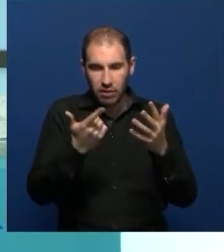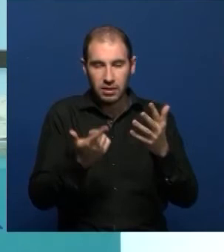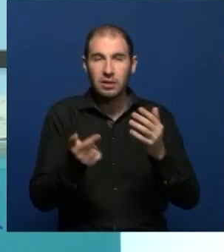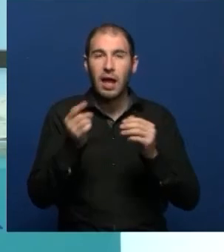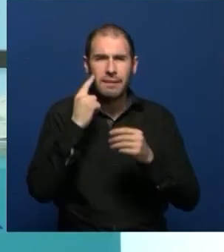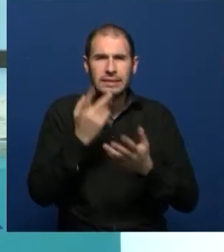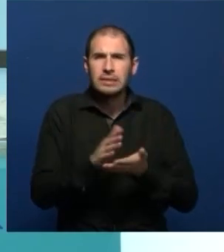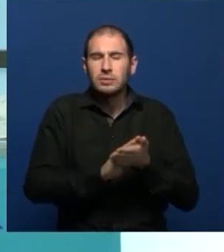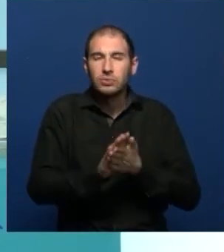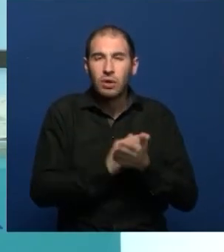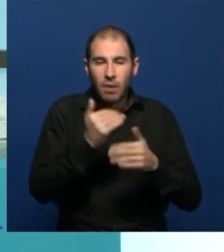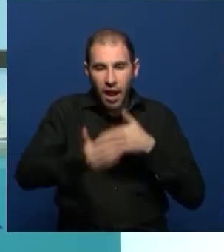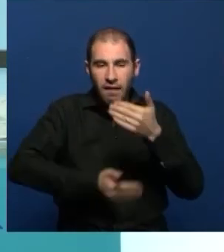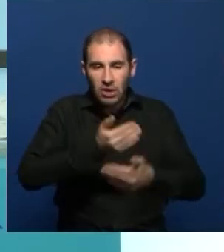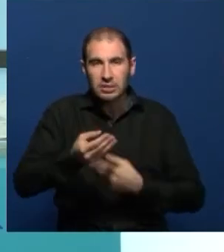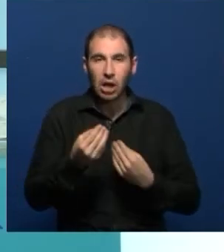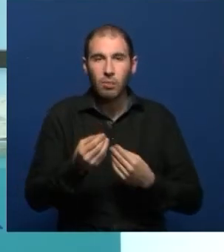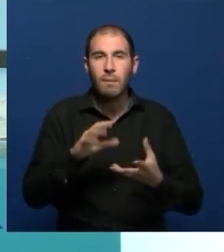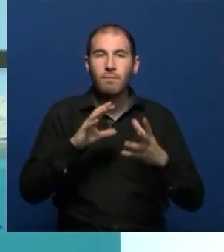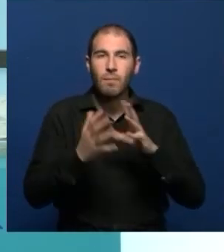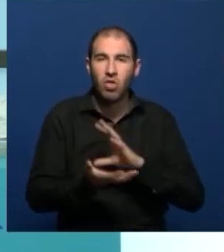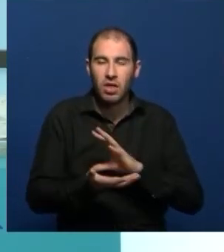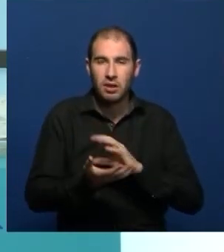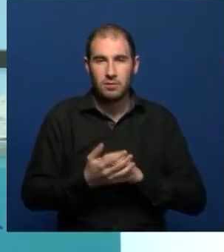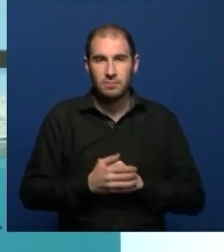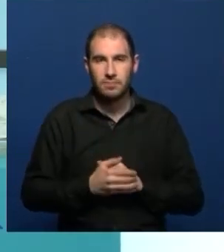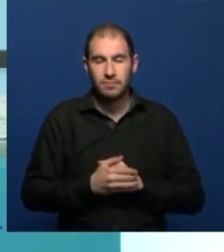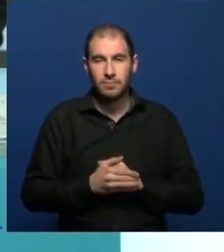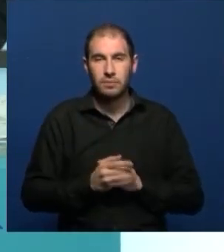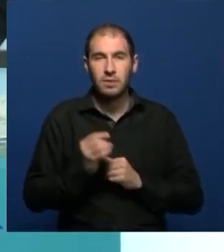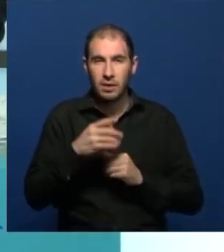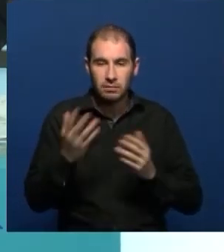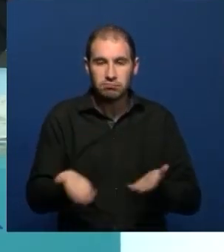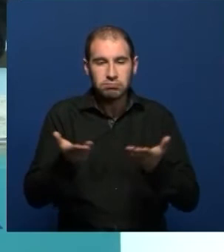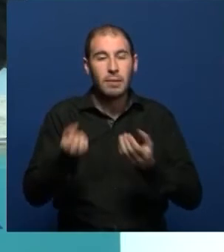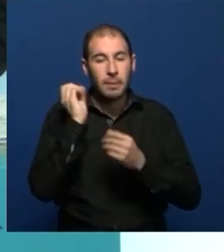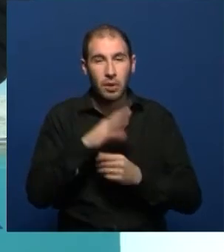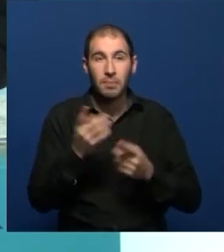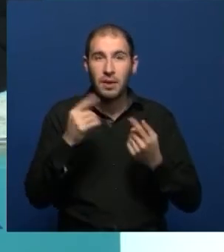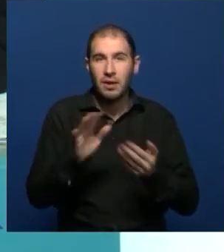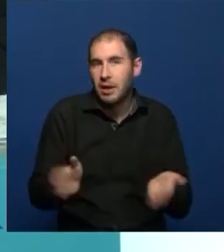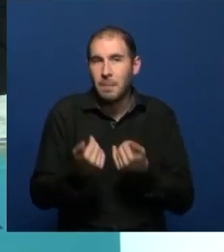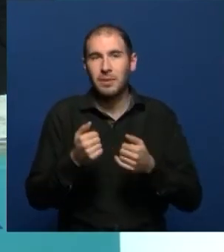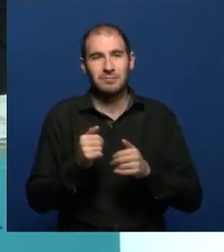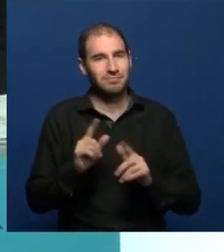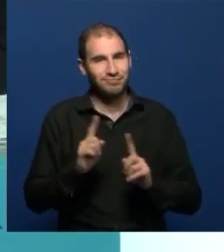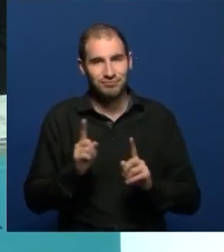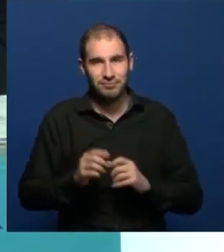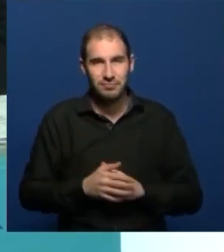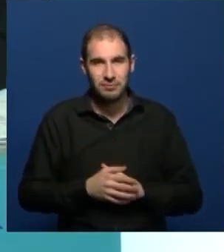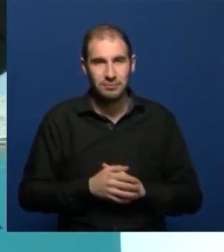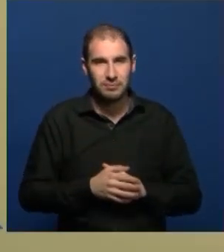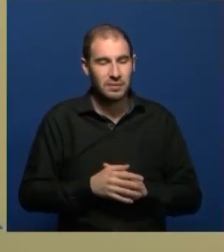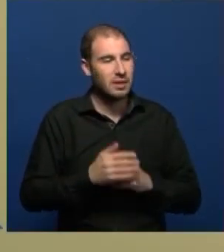¿no? Cómo avanzamos en un modelo que vaya levantando. Pero no va a ser de un día para el otro. Absolutamente. No va a ser de